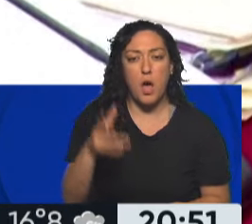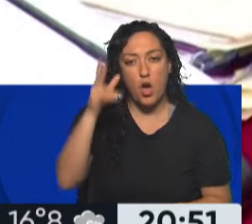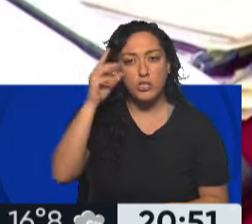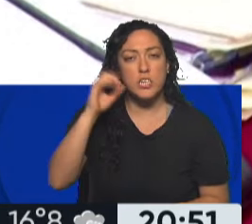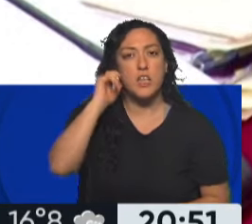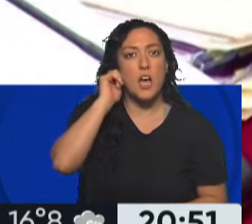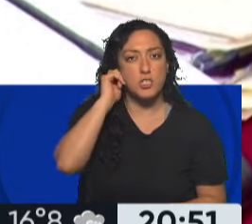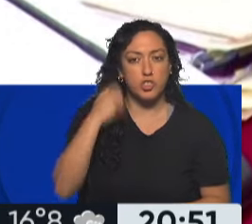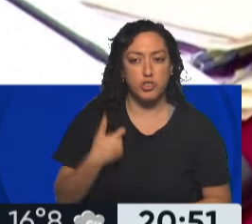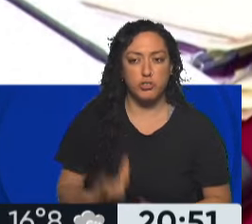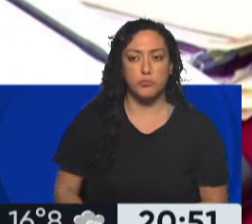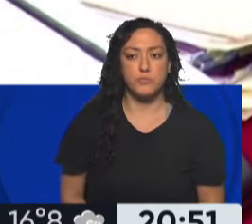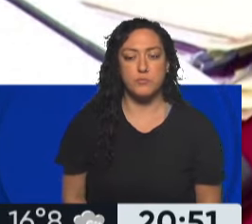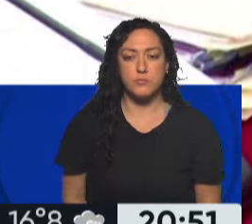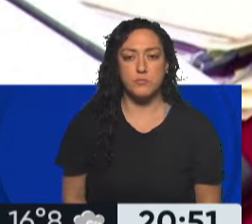años.